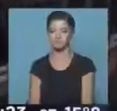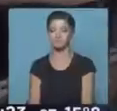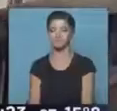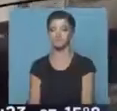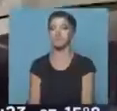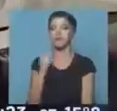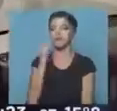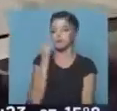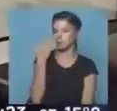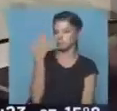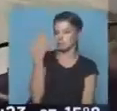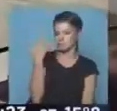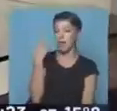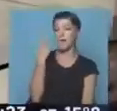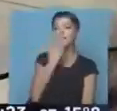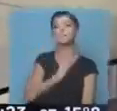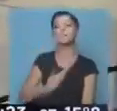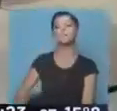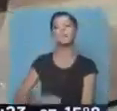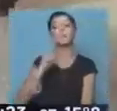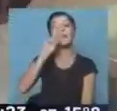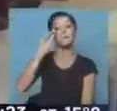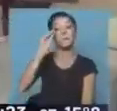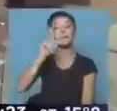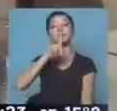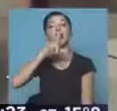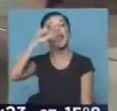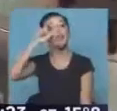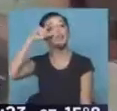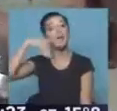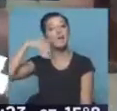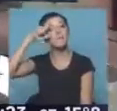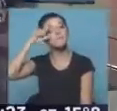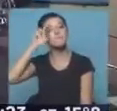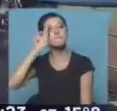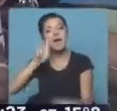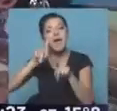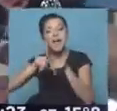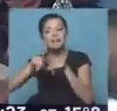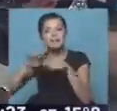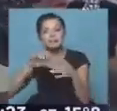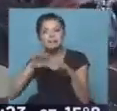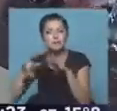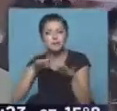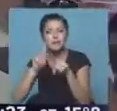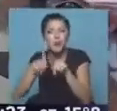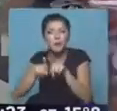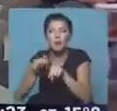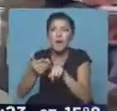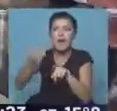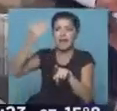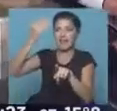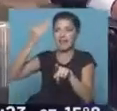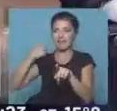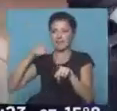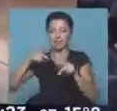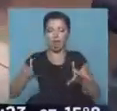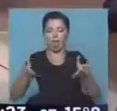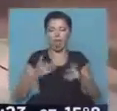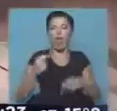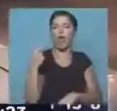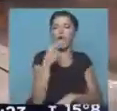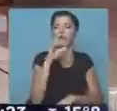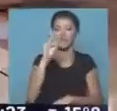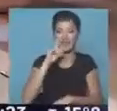por estos días, el presidente de Brasil, Michel Temer, está viviendo aquellas mismas tempestades que pudo motorizar en contra de su